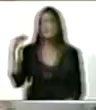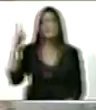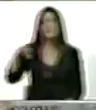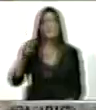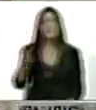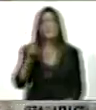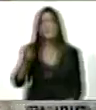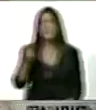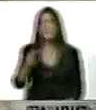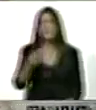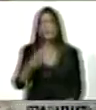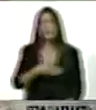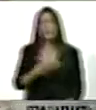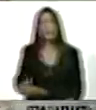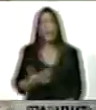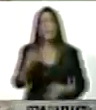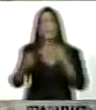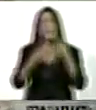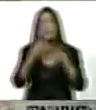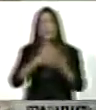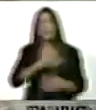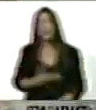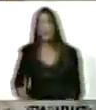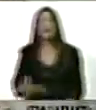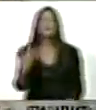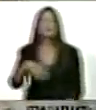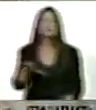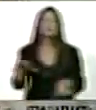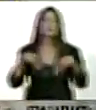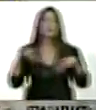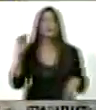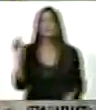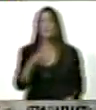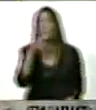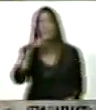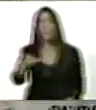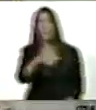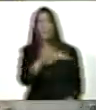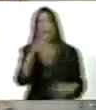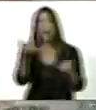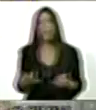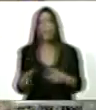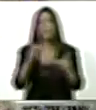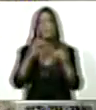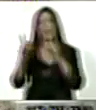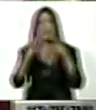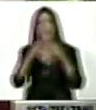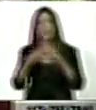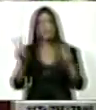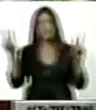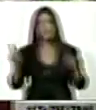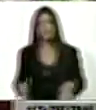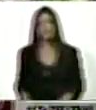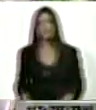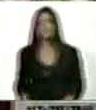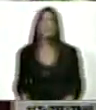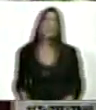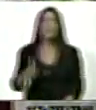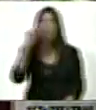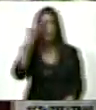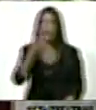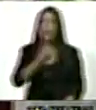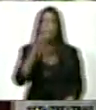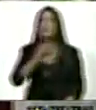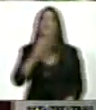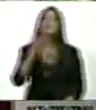una iniciativa política tuvo tanta aceptación como esta mesa de diálogo por la paz. Buenas tardes. ¿Cómo